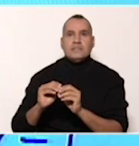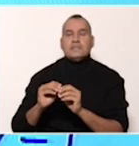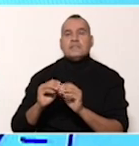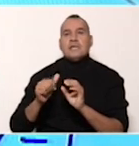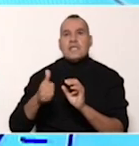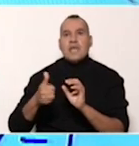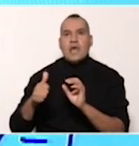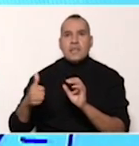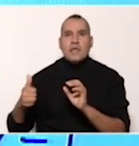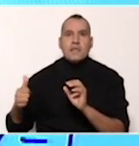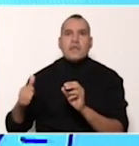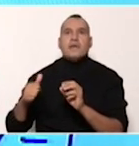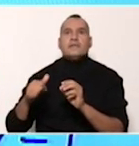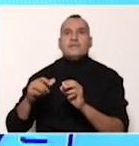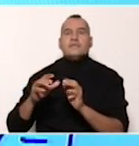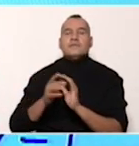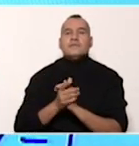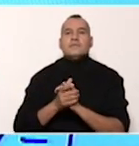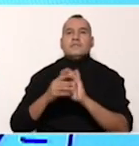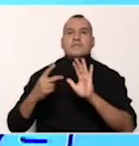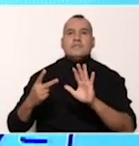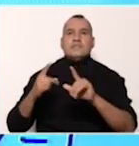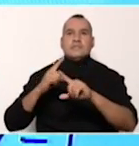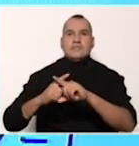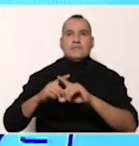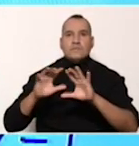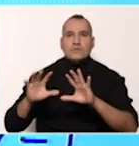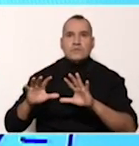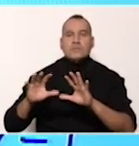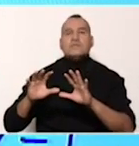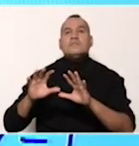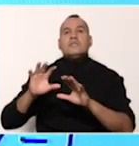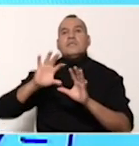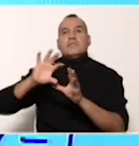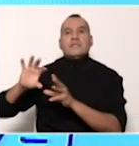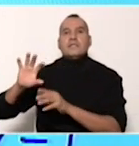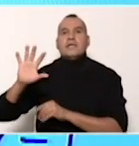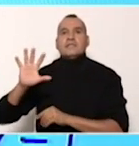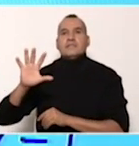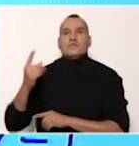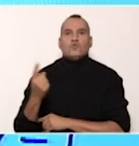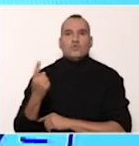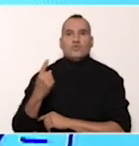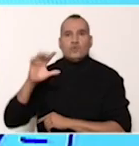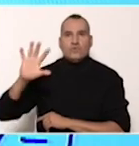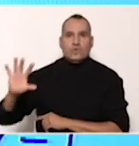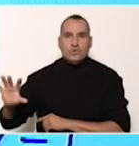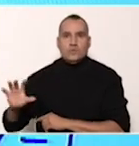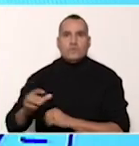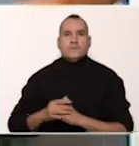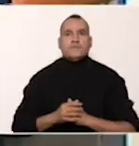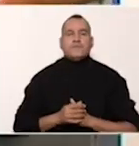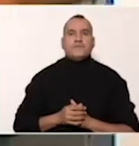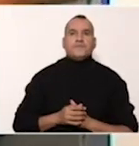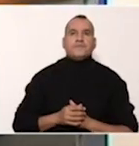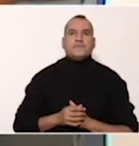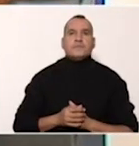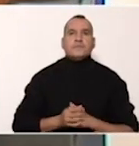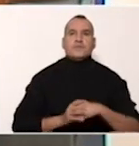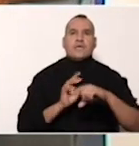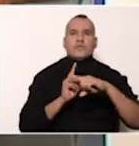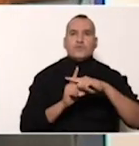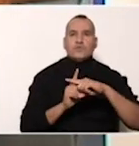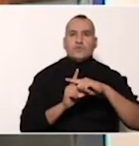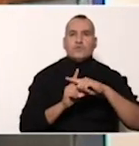decenas, 7 por 10, y el 5 que ocupa las unidades. Para entrar en materia de suma